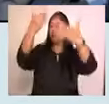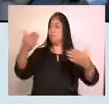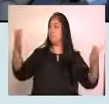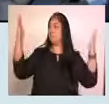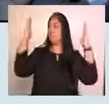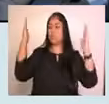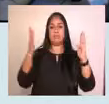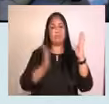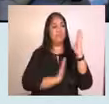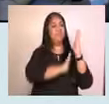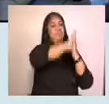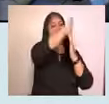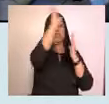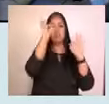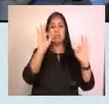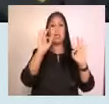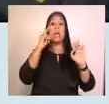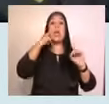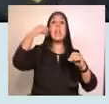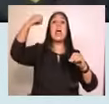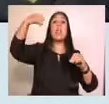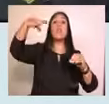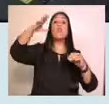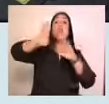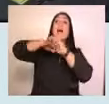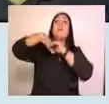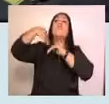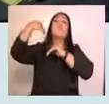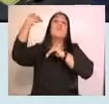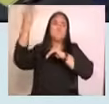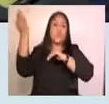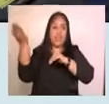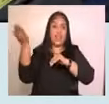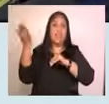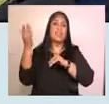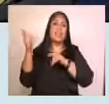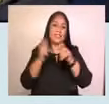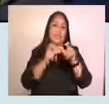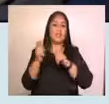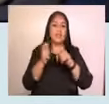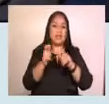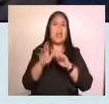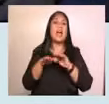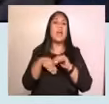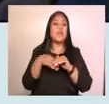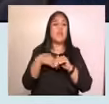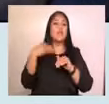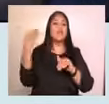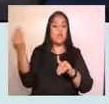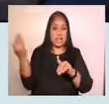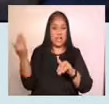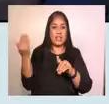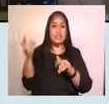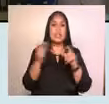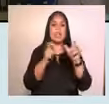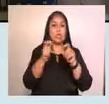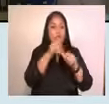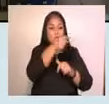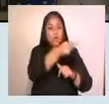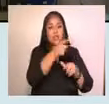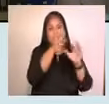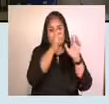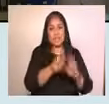las luces vienen desde afuera, fuera del área de control que que fuera del control de los